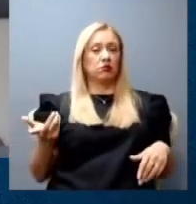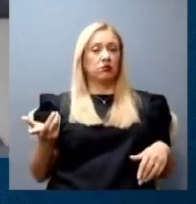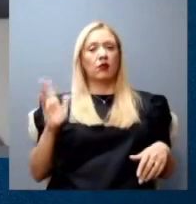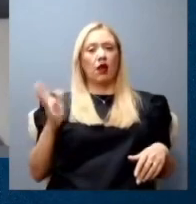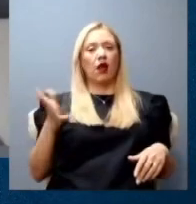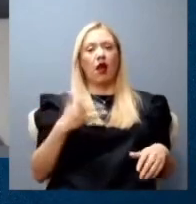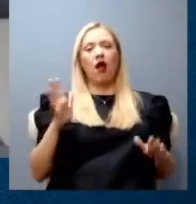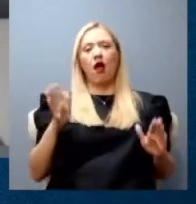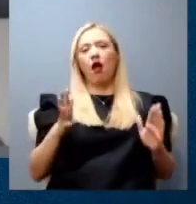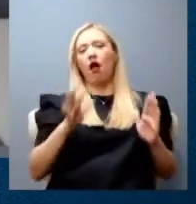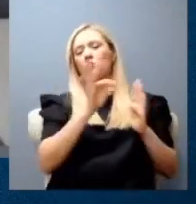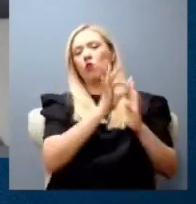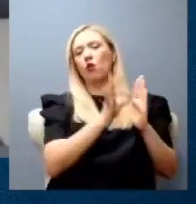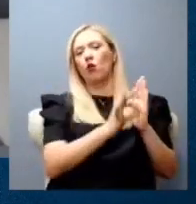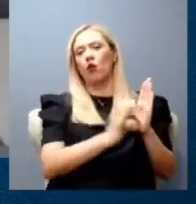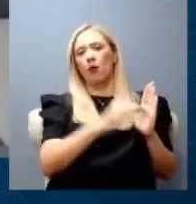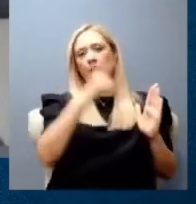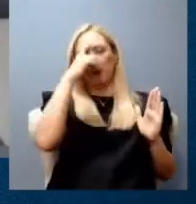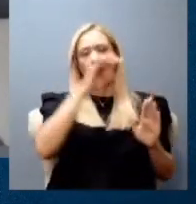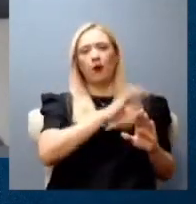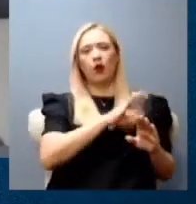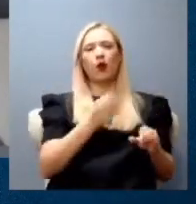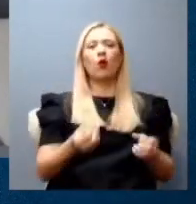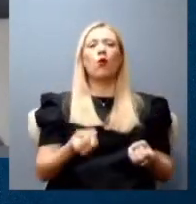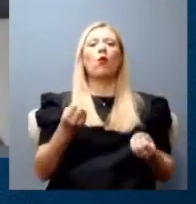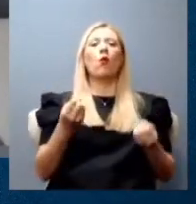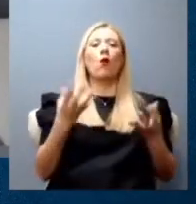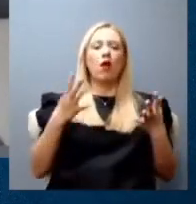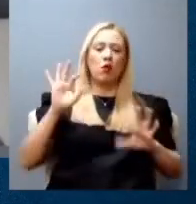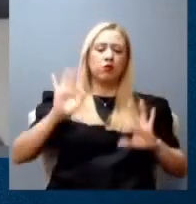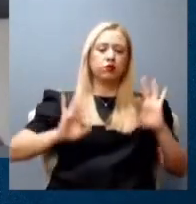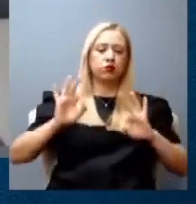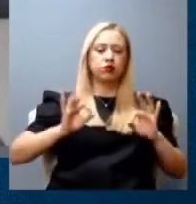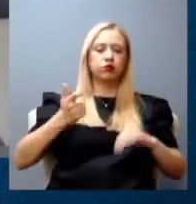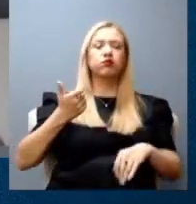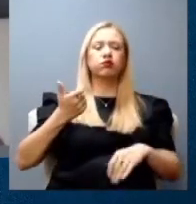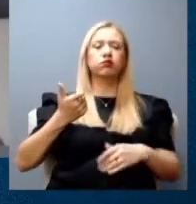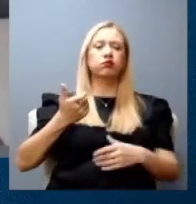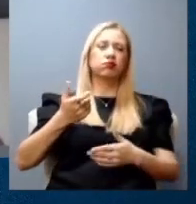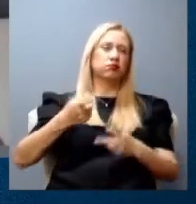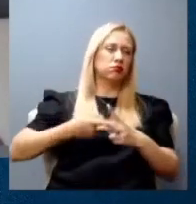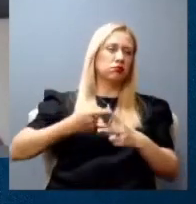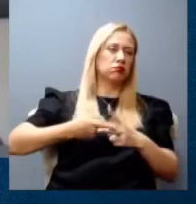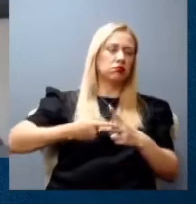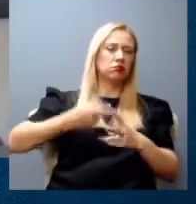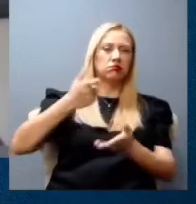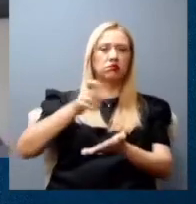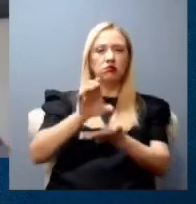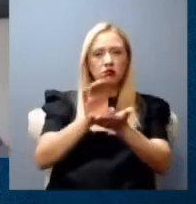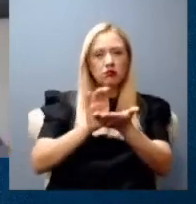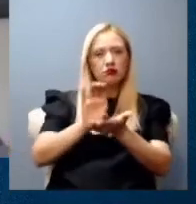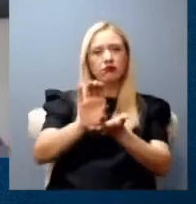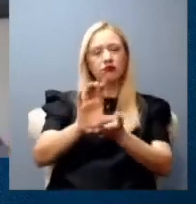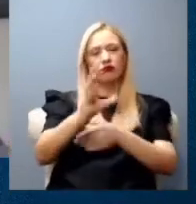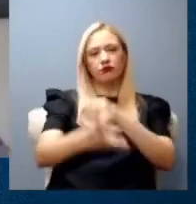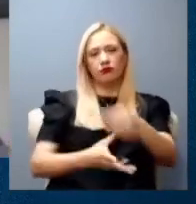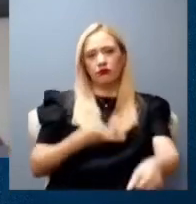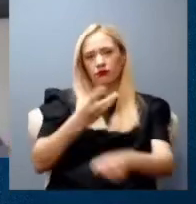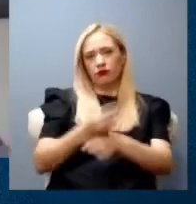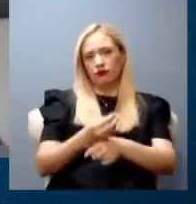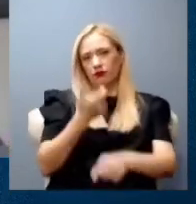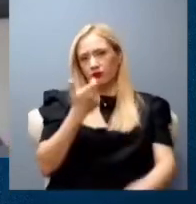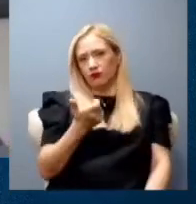de criterios para poder tasar el daño, para poder identificar ese daño y poder establecer la